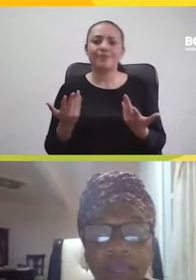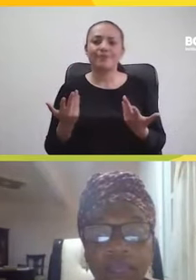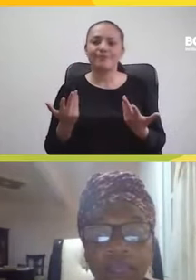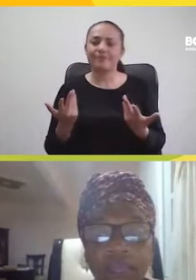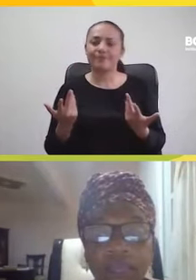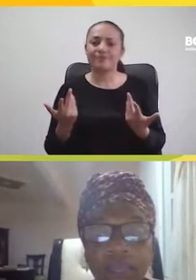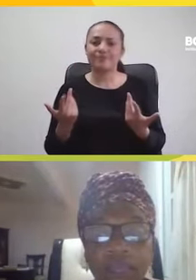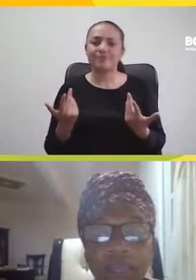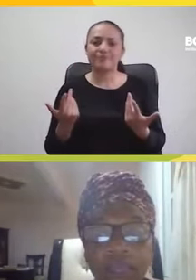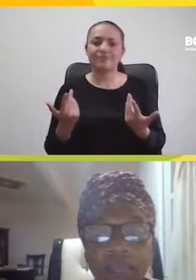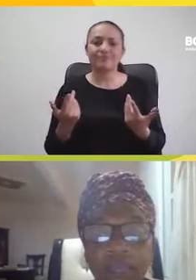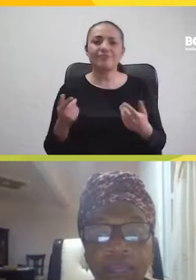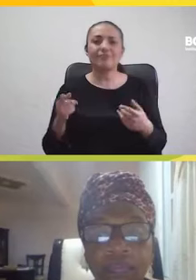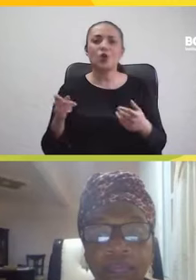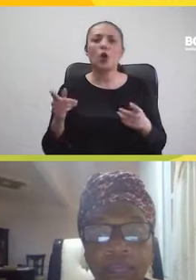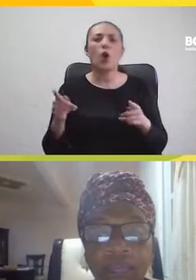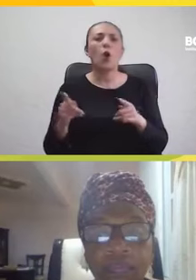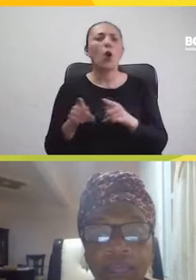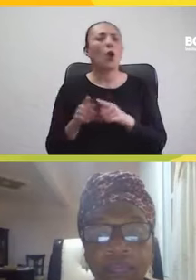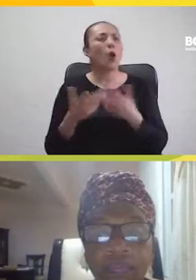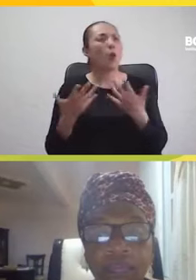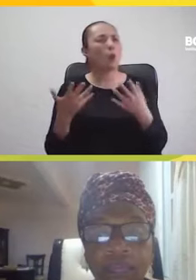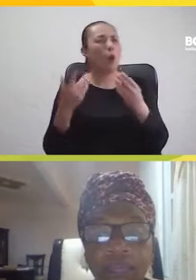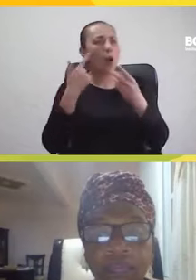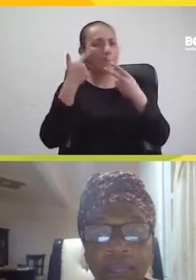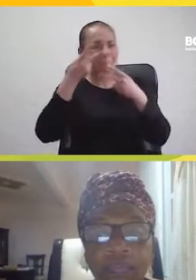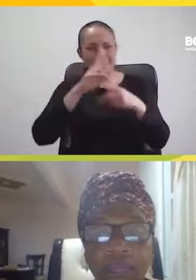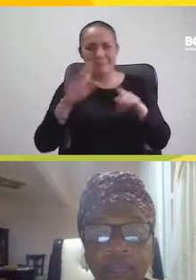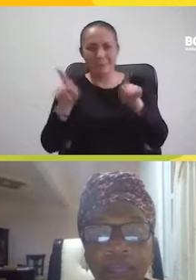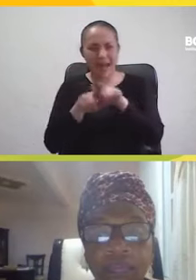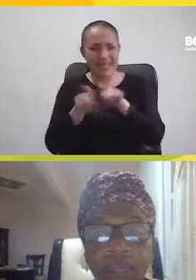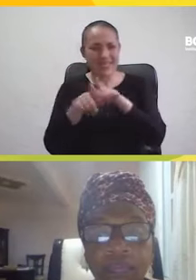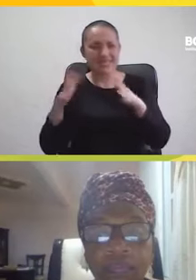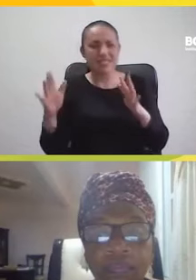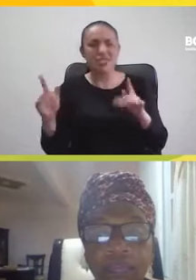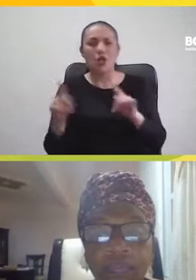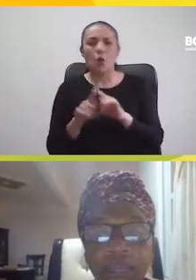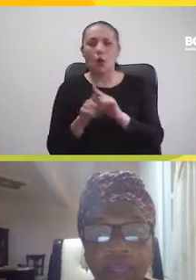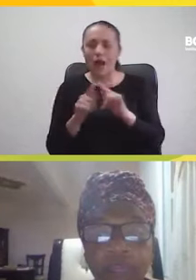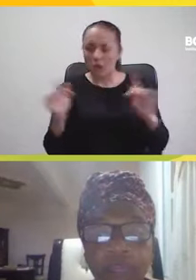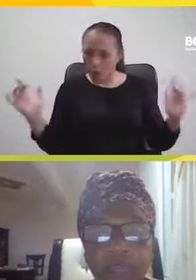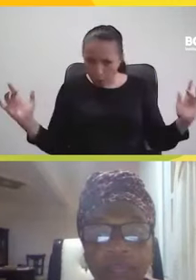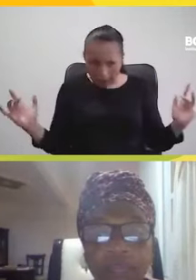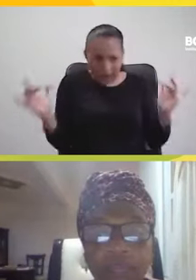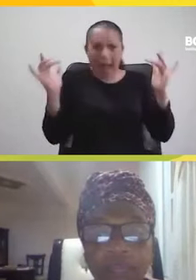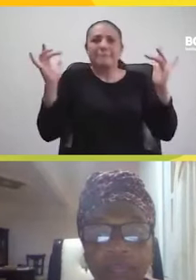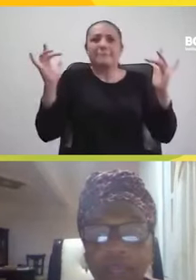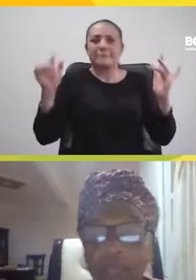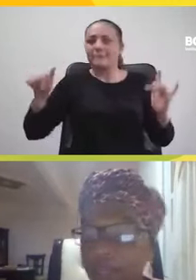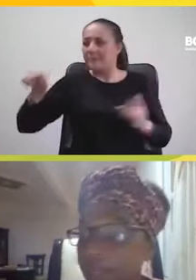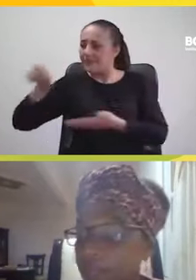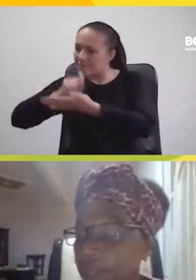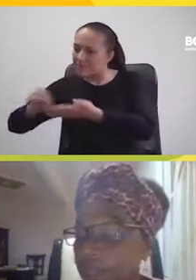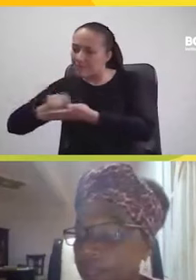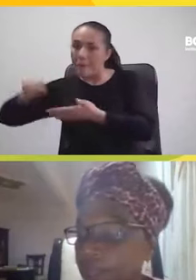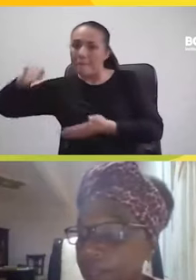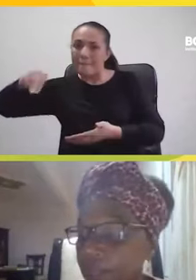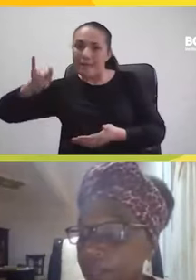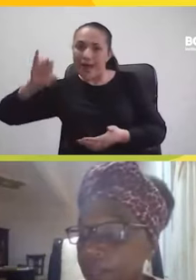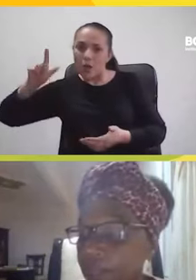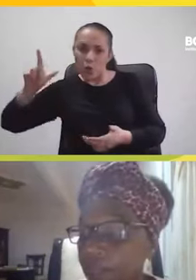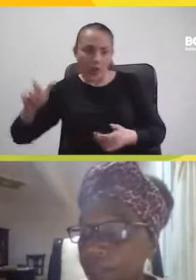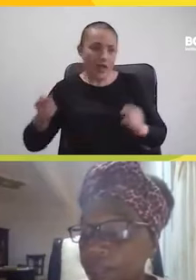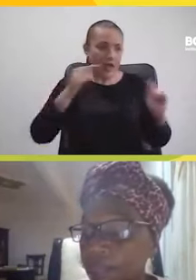de encuentro, digo yo, de encuentro con Manuel Zapata Olivella, porque son los temas que a nosotros nos tocan, perdonen que me